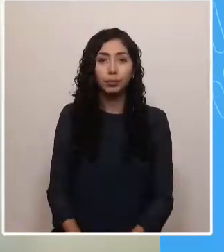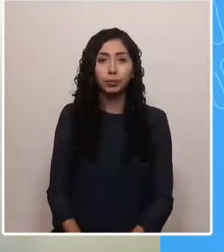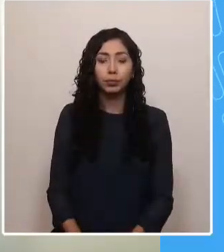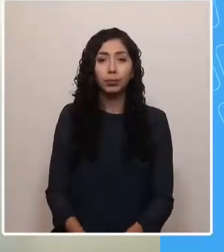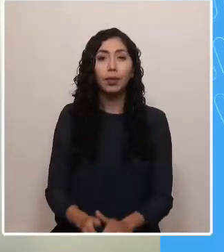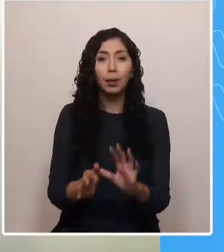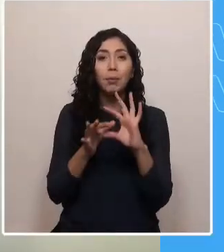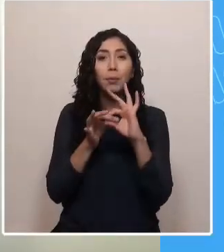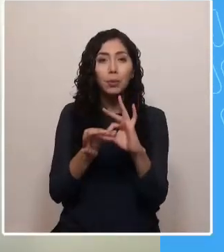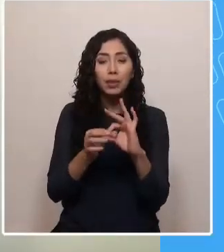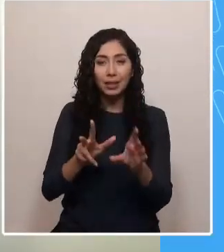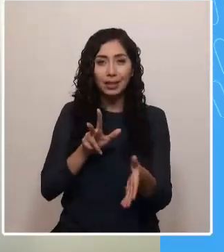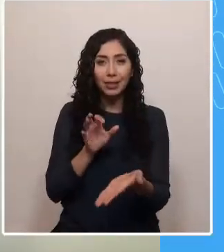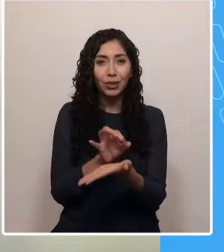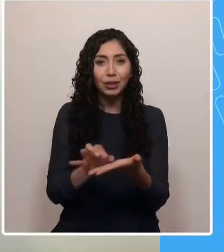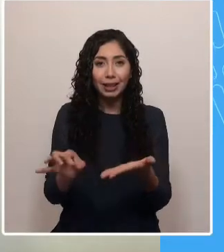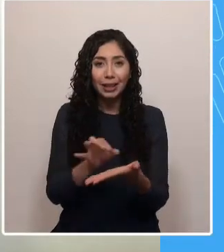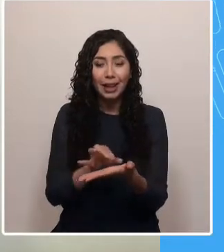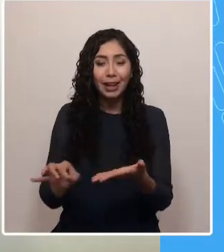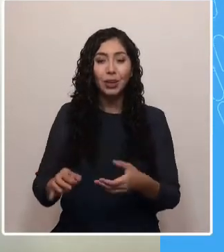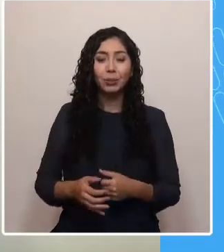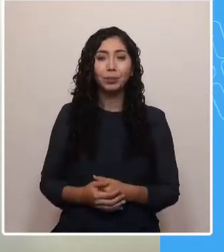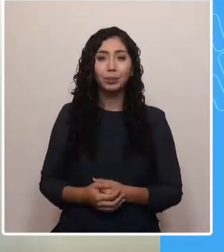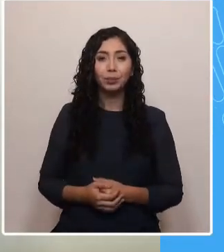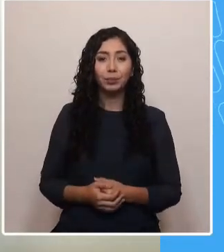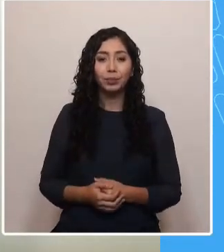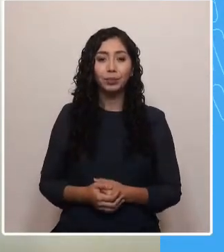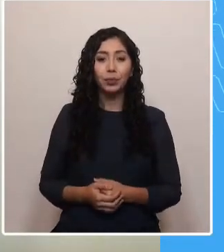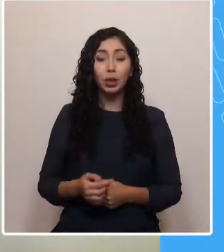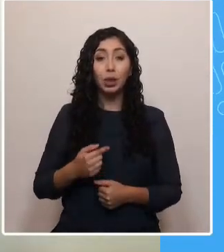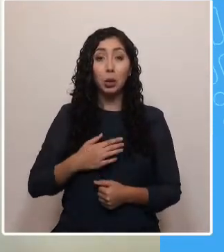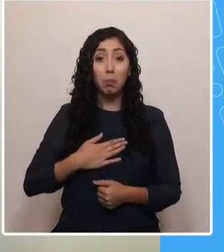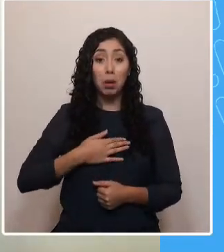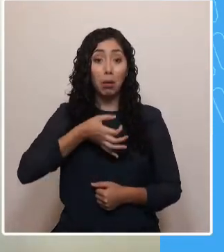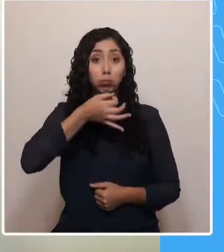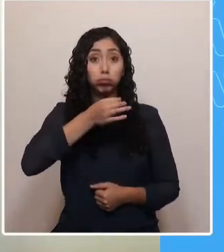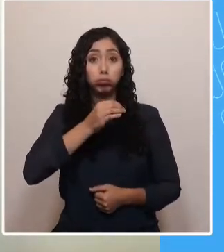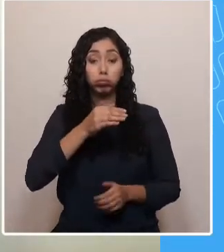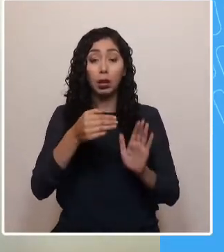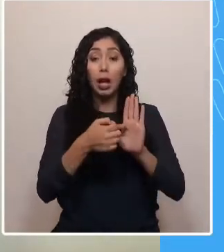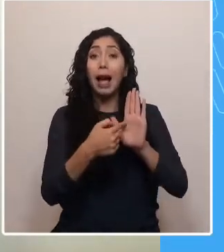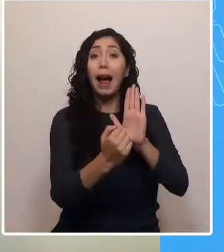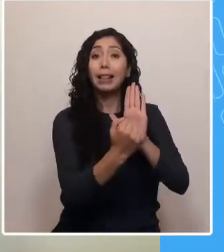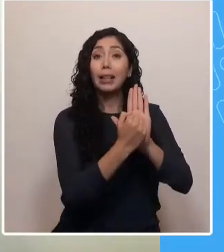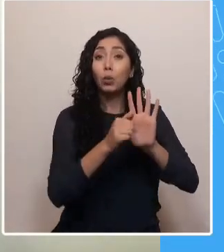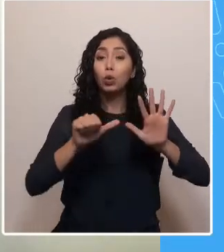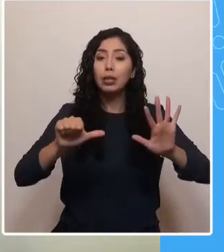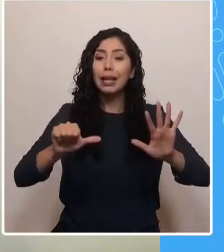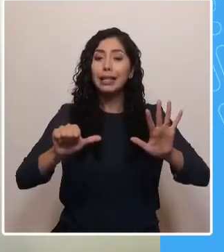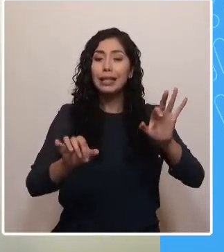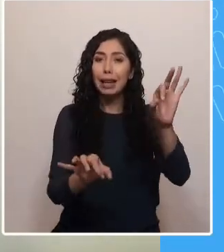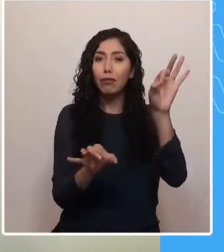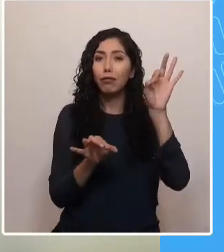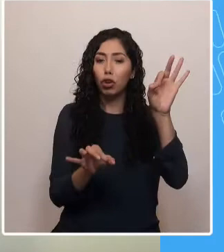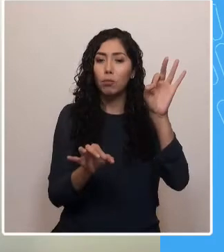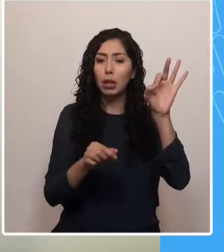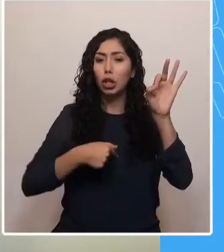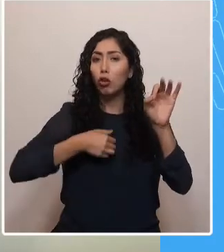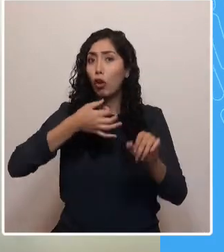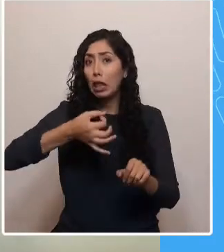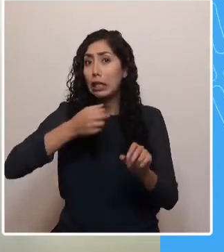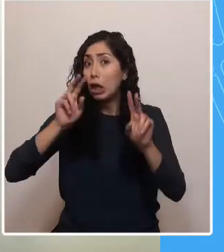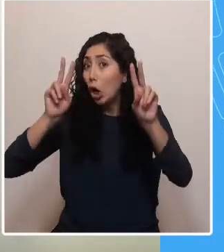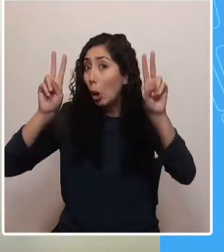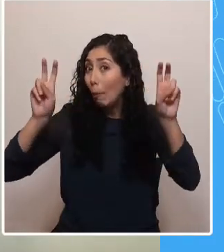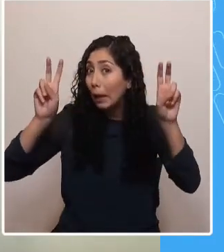Muchas gracias, señor secretario. Centraré mi intervención en el artículo 6 del informe relativo a lo que denominaré, entre